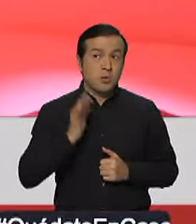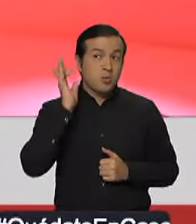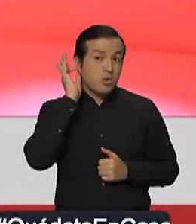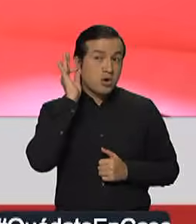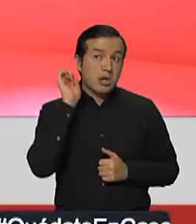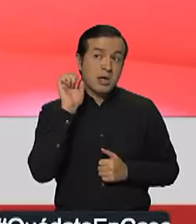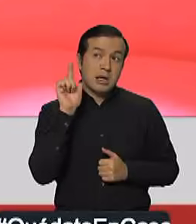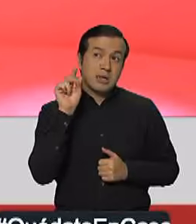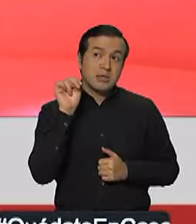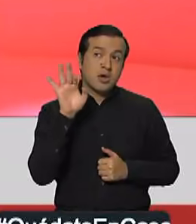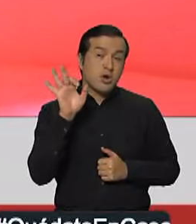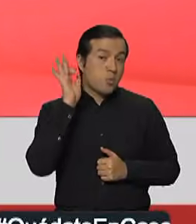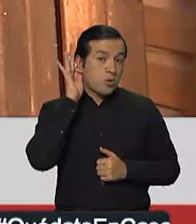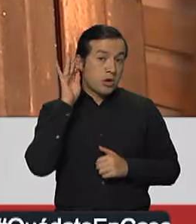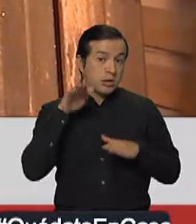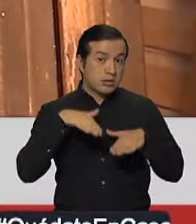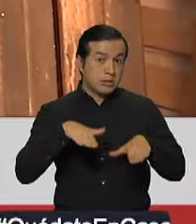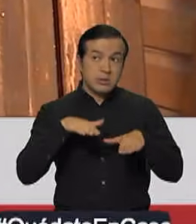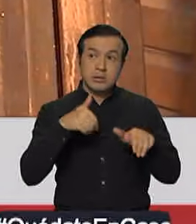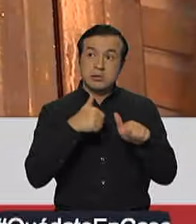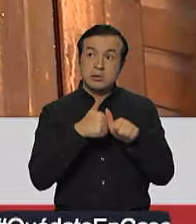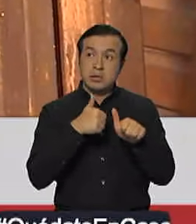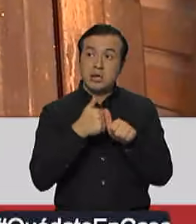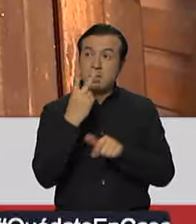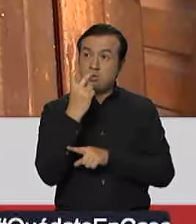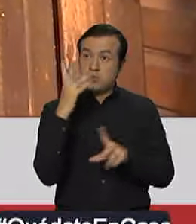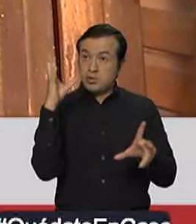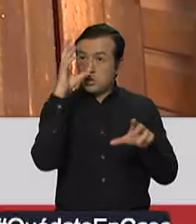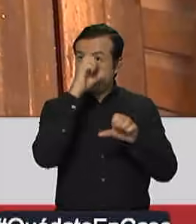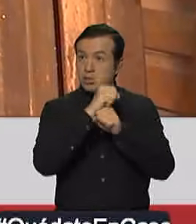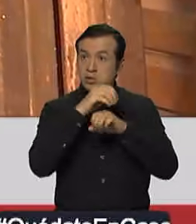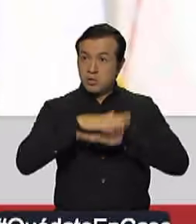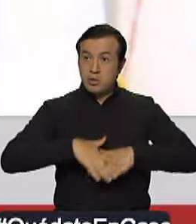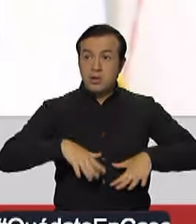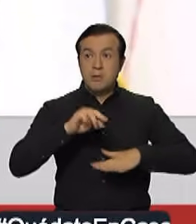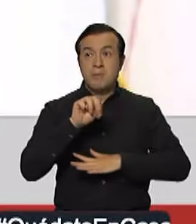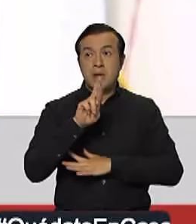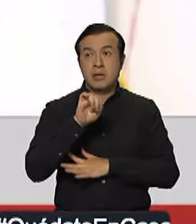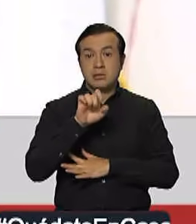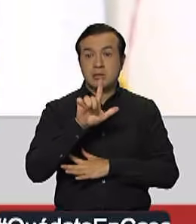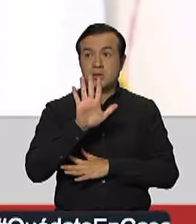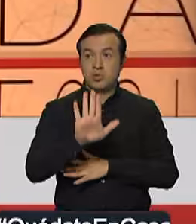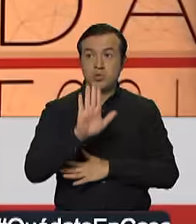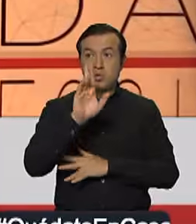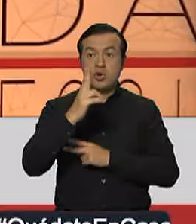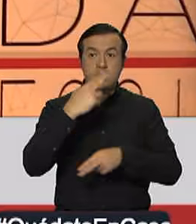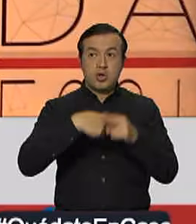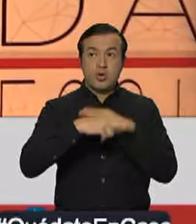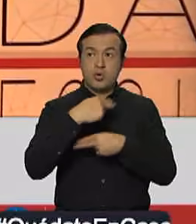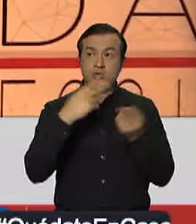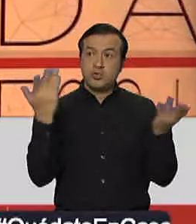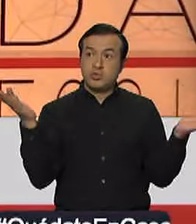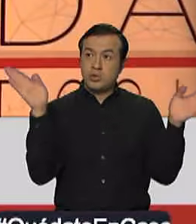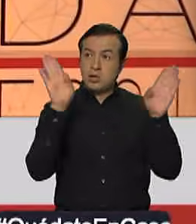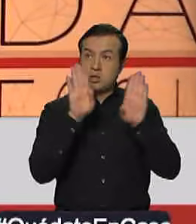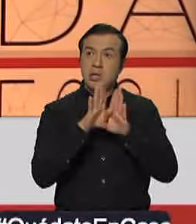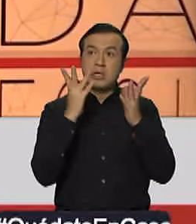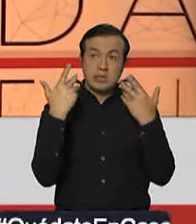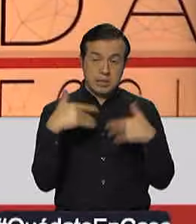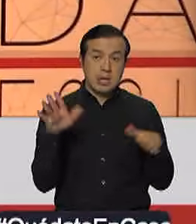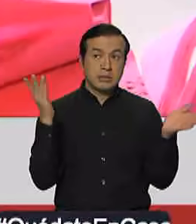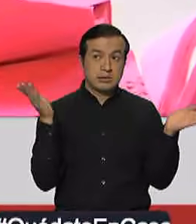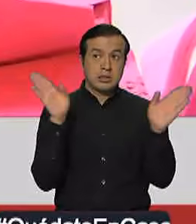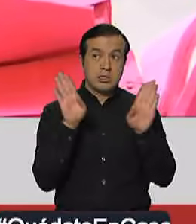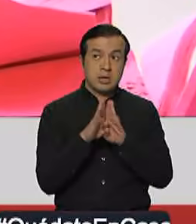una humilde costurera, la encontramos cerca de la medianoche en La Mariscal. Fue a su negocio, cerrado durante ya varios